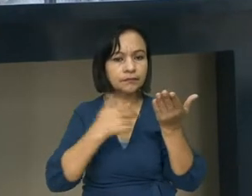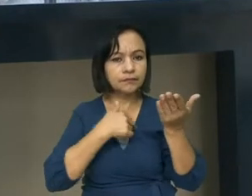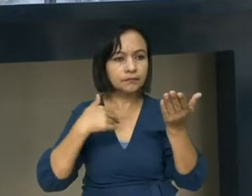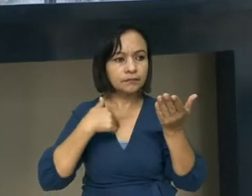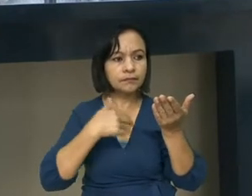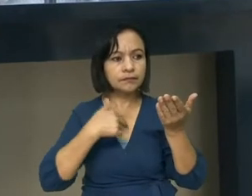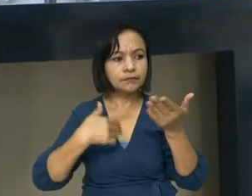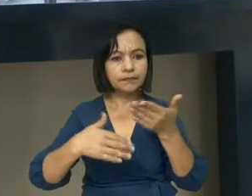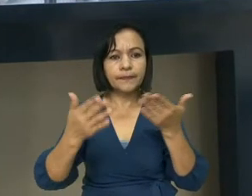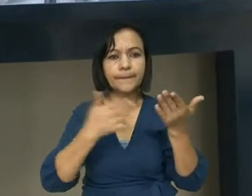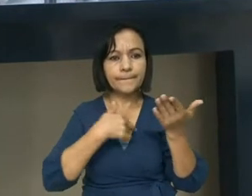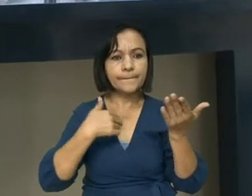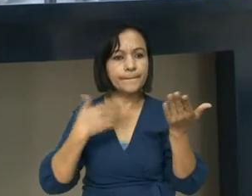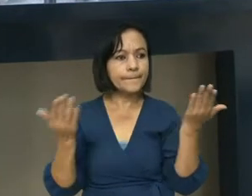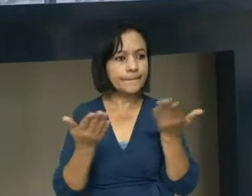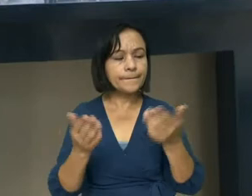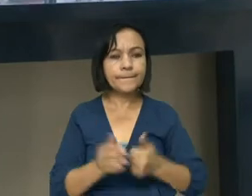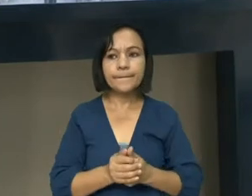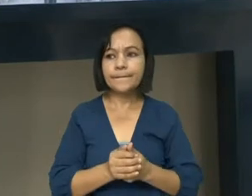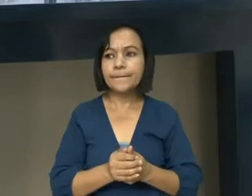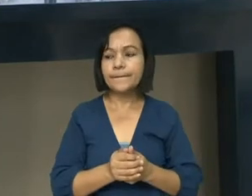ejecutando. Sí, te mencionaba